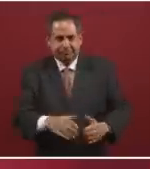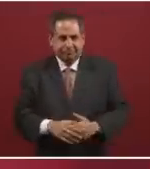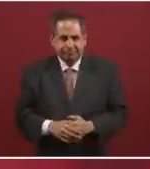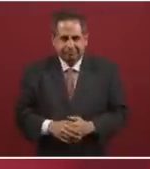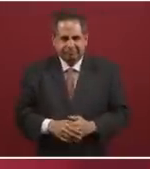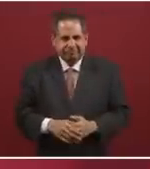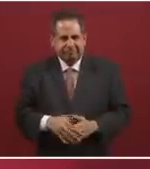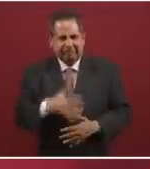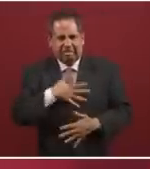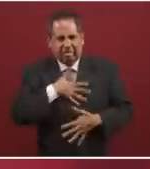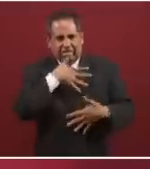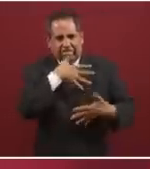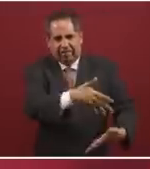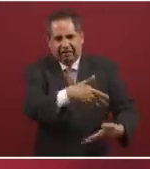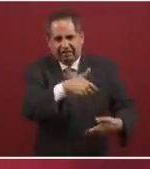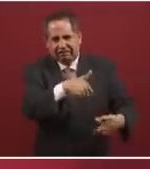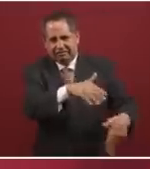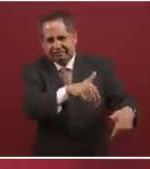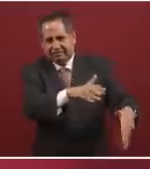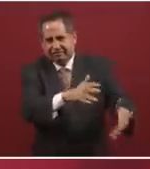hasta guácala,